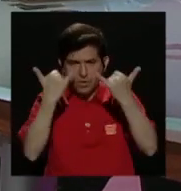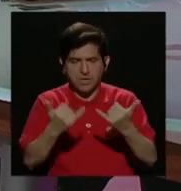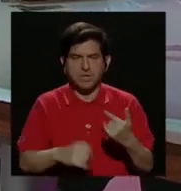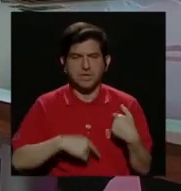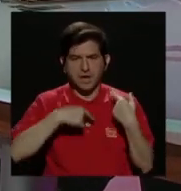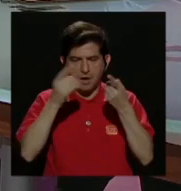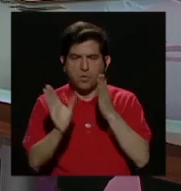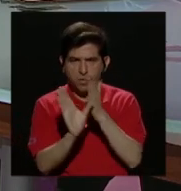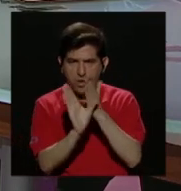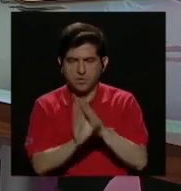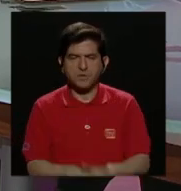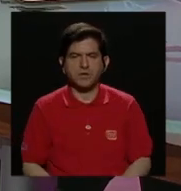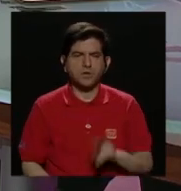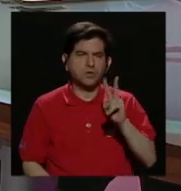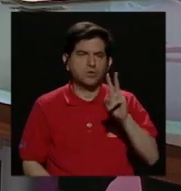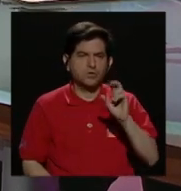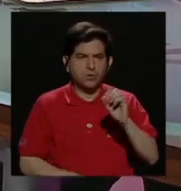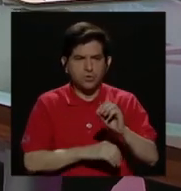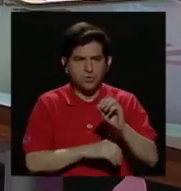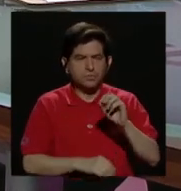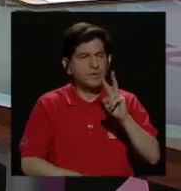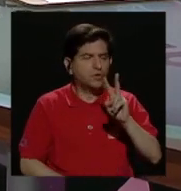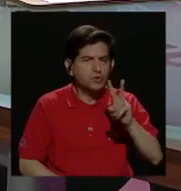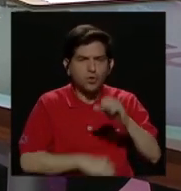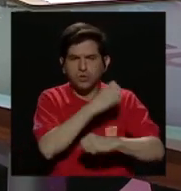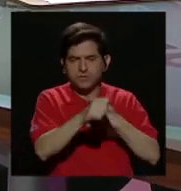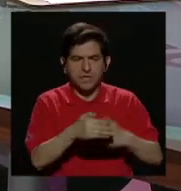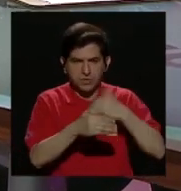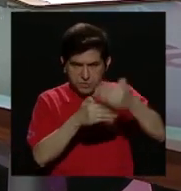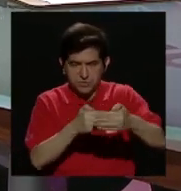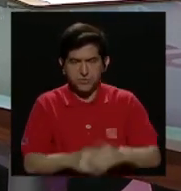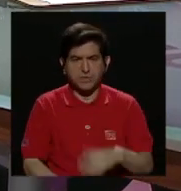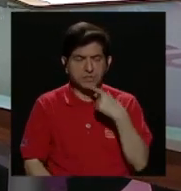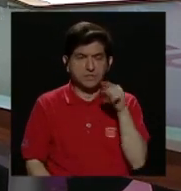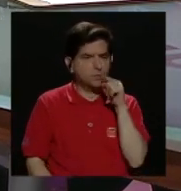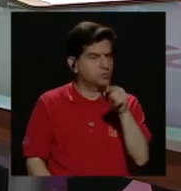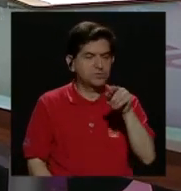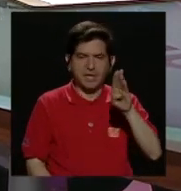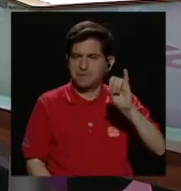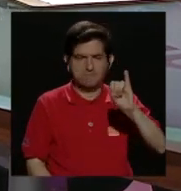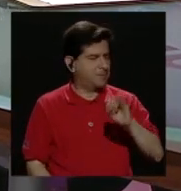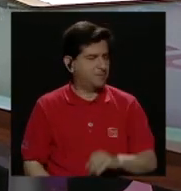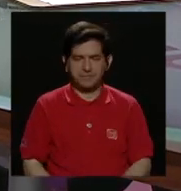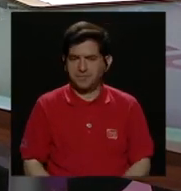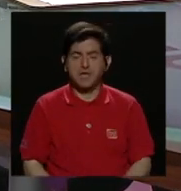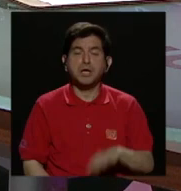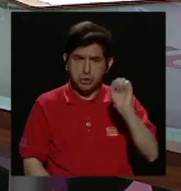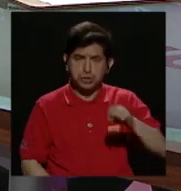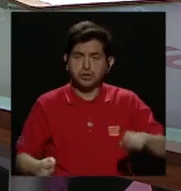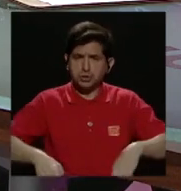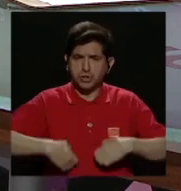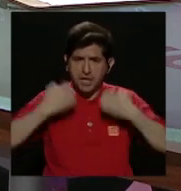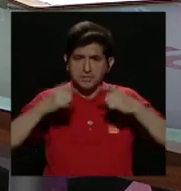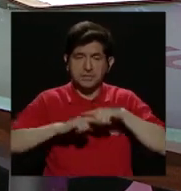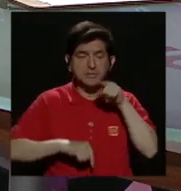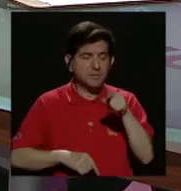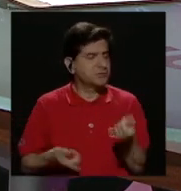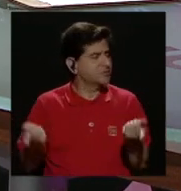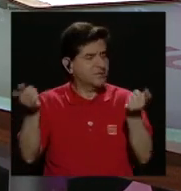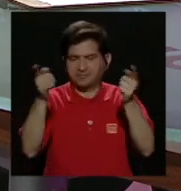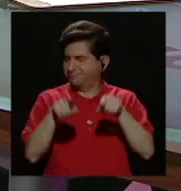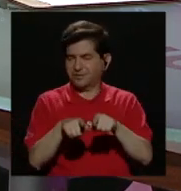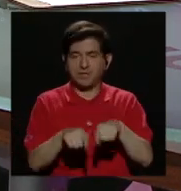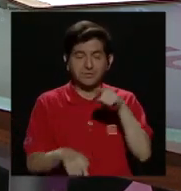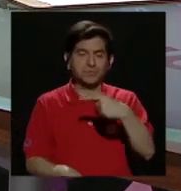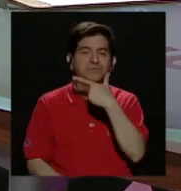la psicóloga, como a los 2 años, 3 años, y ya me empieza a decir, no, es que no es que usted sea bisexual, que la bisexualidad sí existe, pero en su caso no es bisexual,